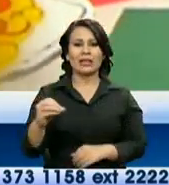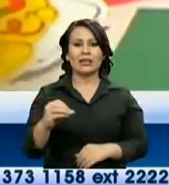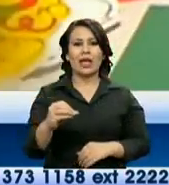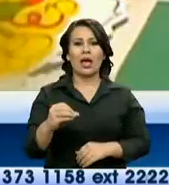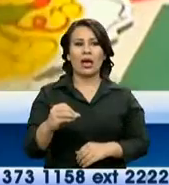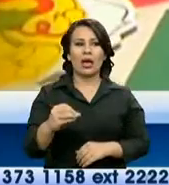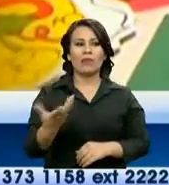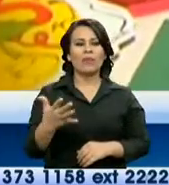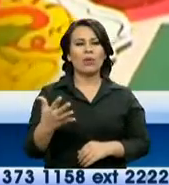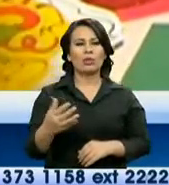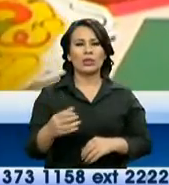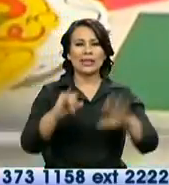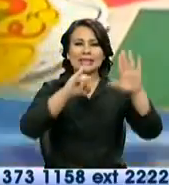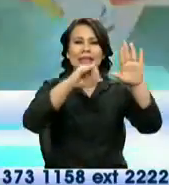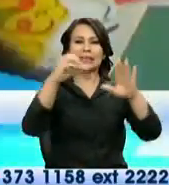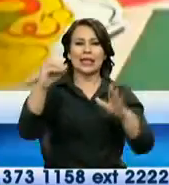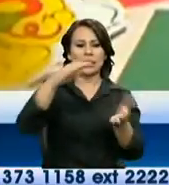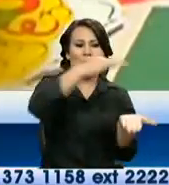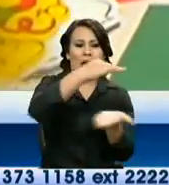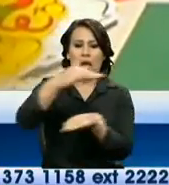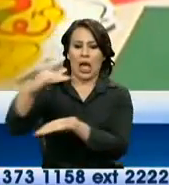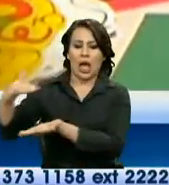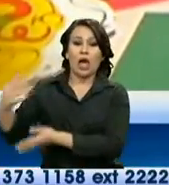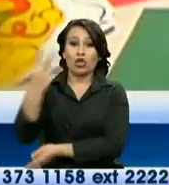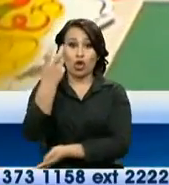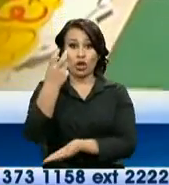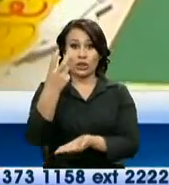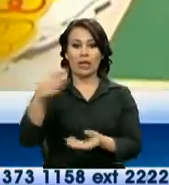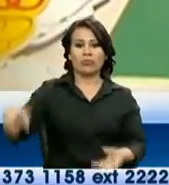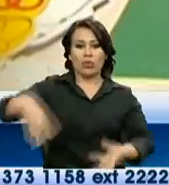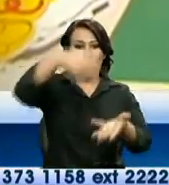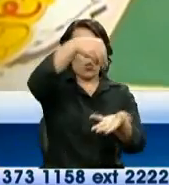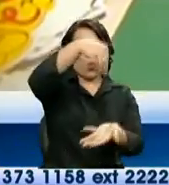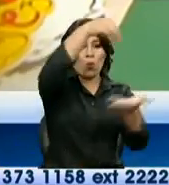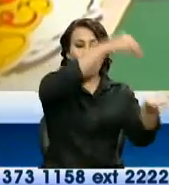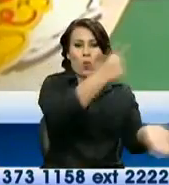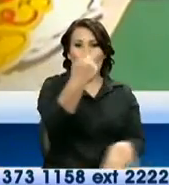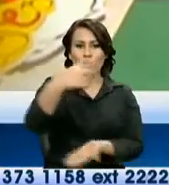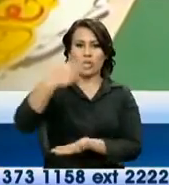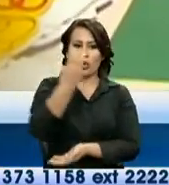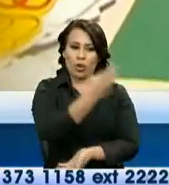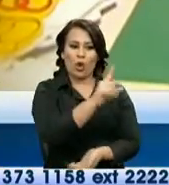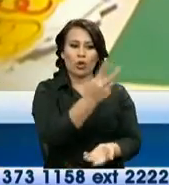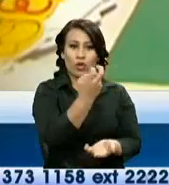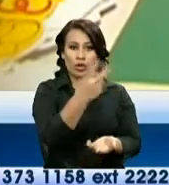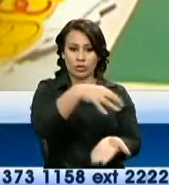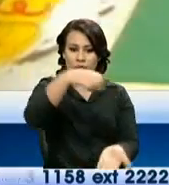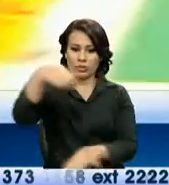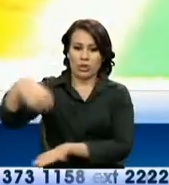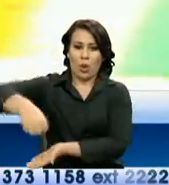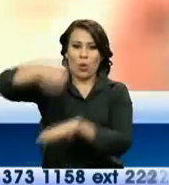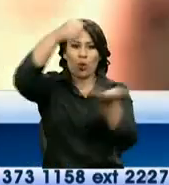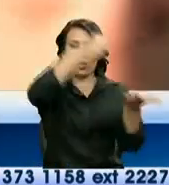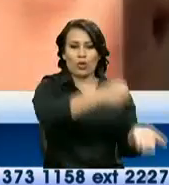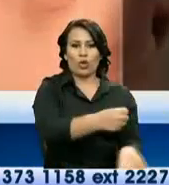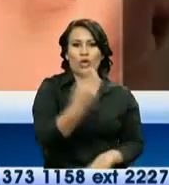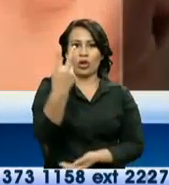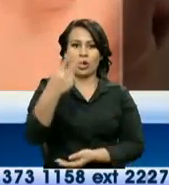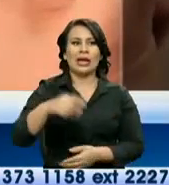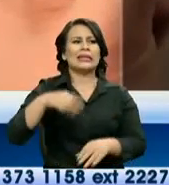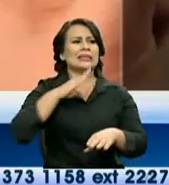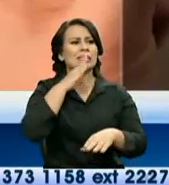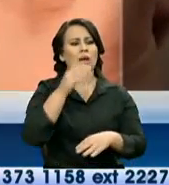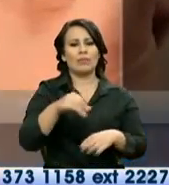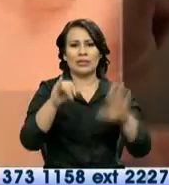me hago... ¿60 docenas? Sí. Si yo me hago hasta la noche, 12 de la noche, yo llego hasta las 100 docenas. Y si usted quiere hacer